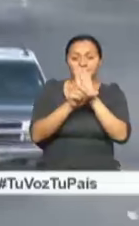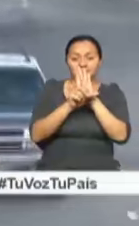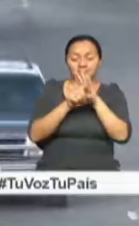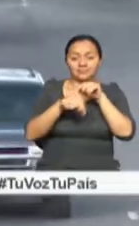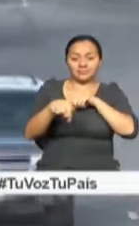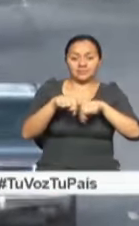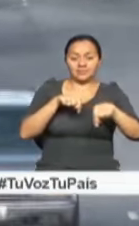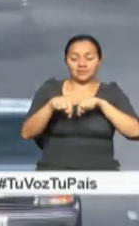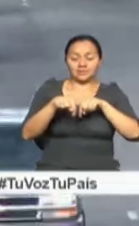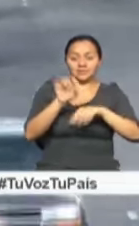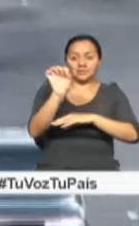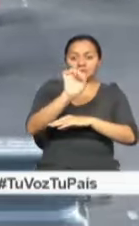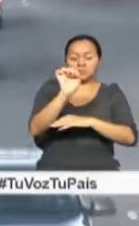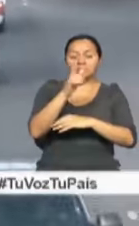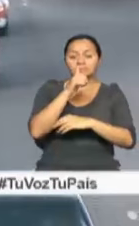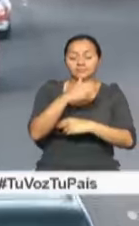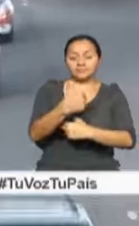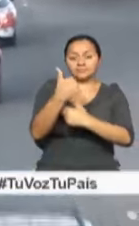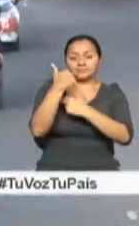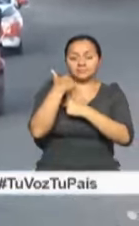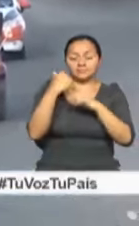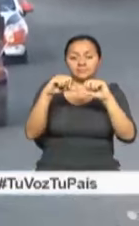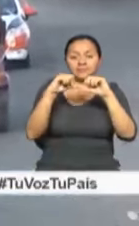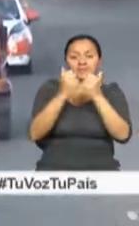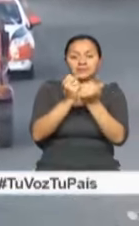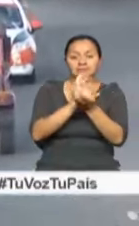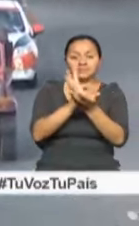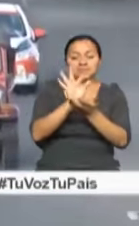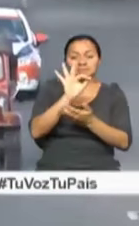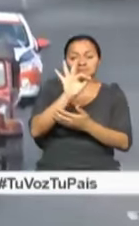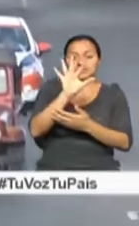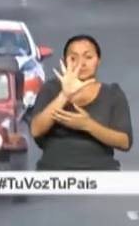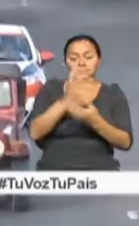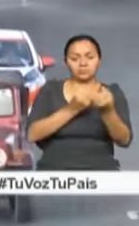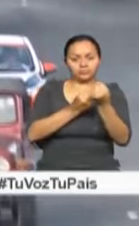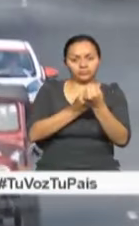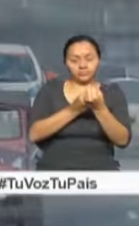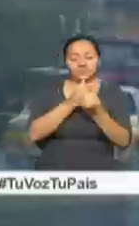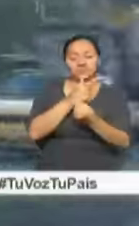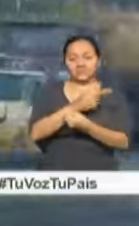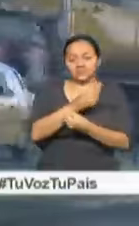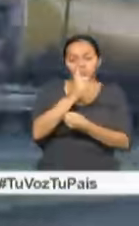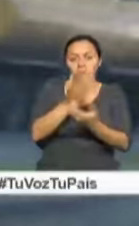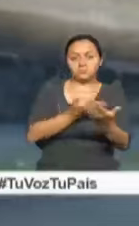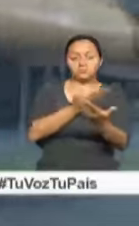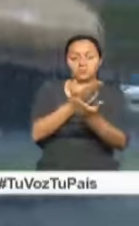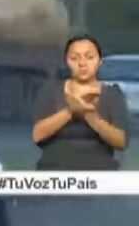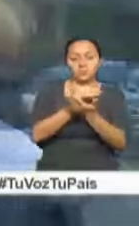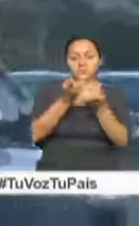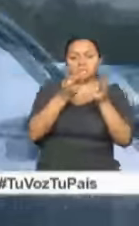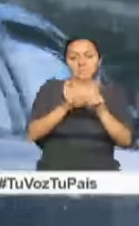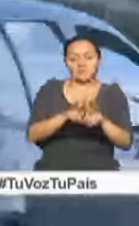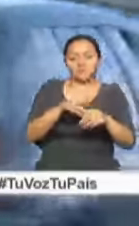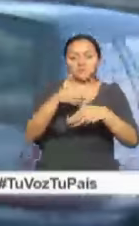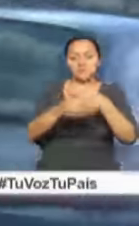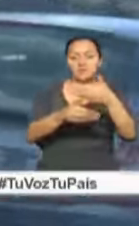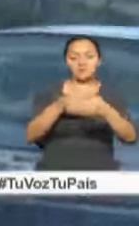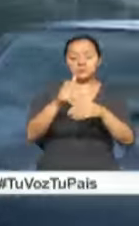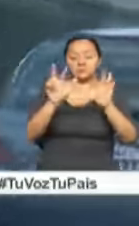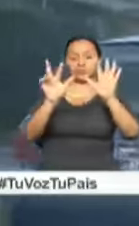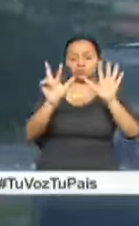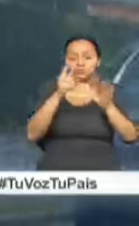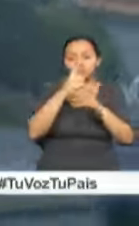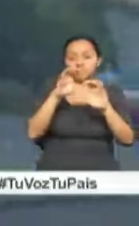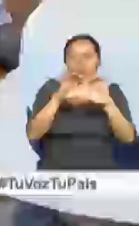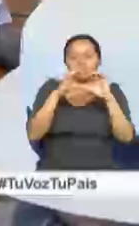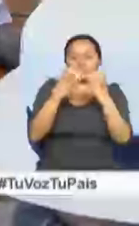Tránsito y Seguridad Vial por parte de la asambleísta de Alianza País, Betty Jerez, y del legislador por el Movimiento Avanza, Antonio Pozo, en la Comisión de